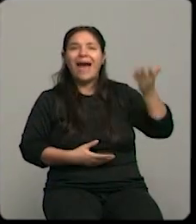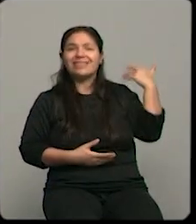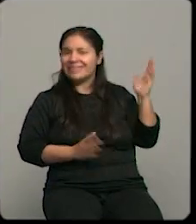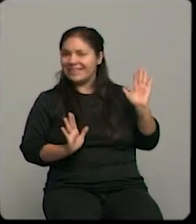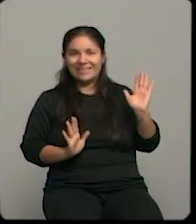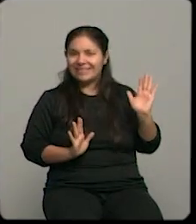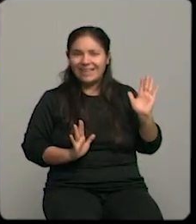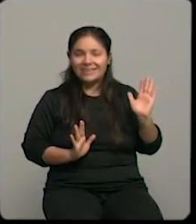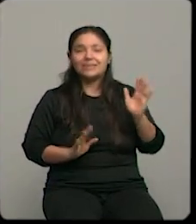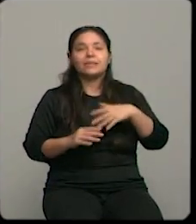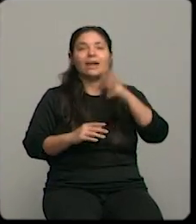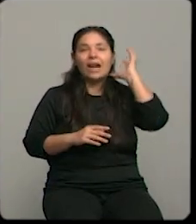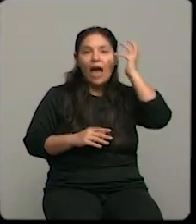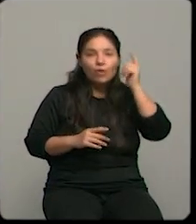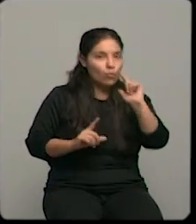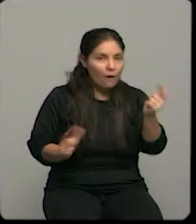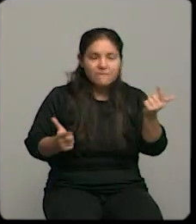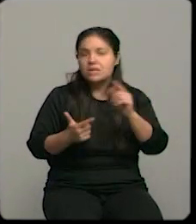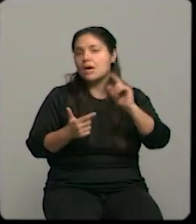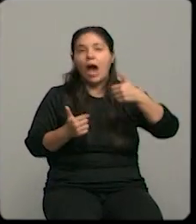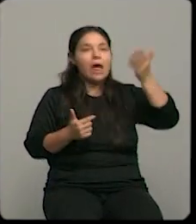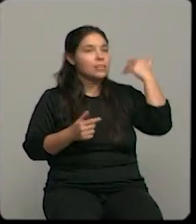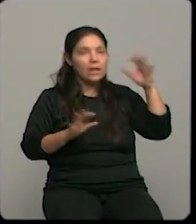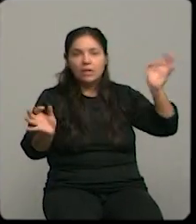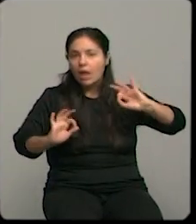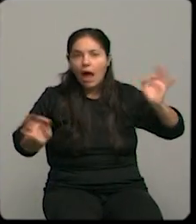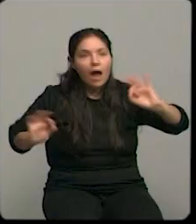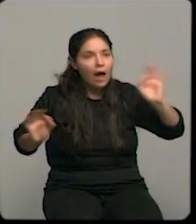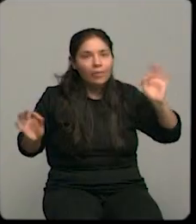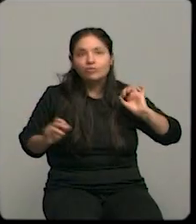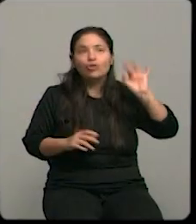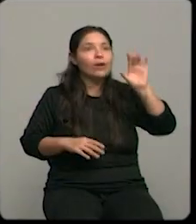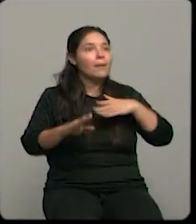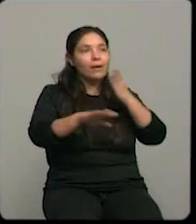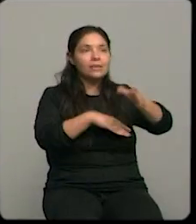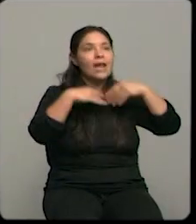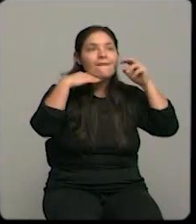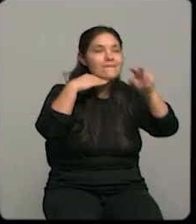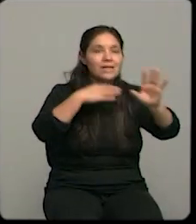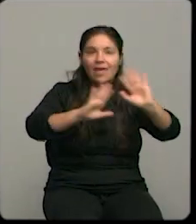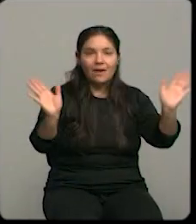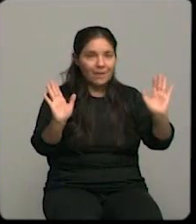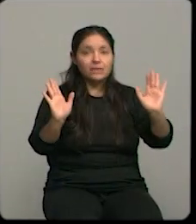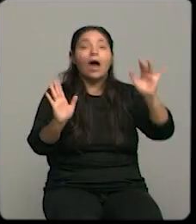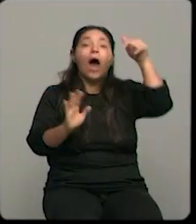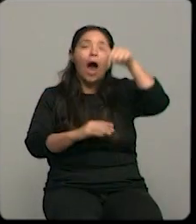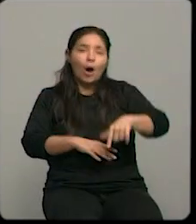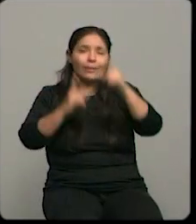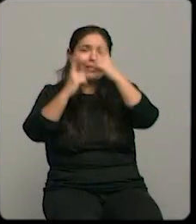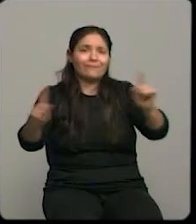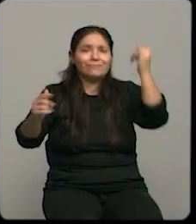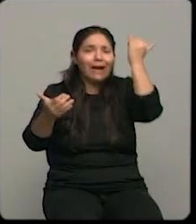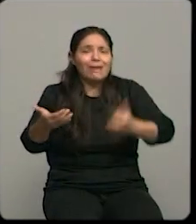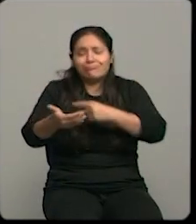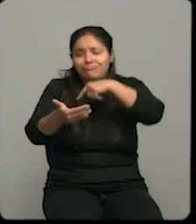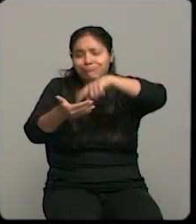había más nada, no había una radio, no había... Hoy estamos compitiendo con toda la red de todos los servicios de